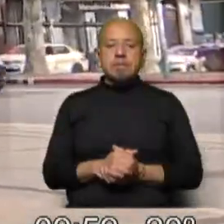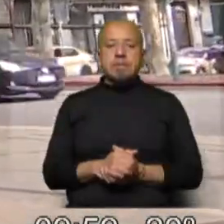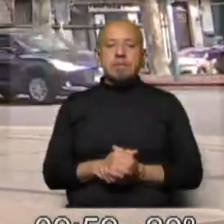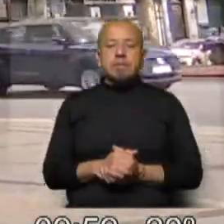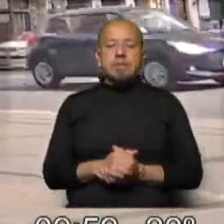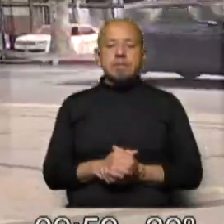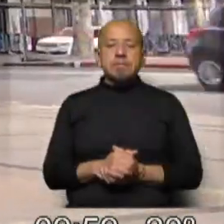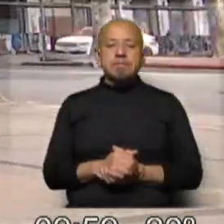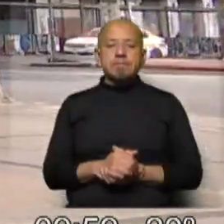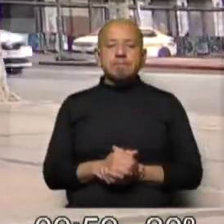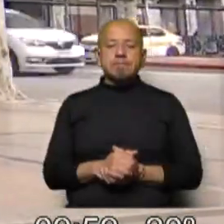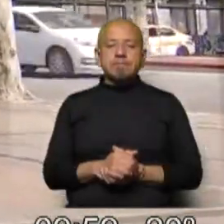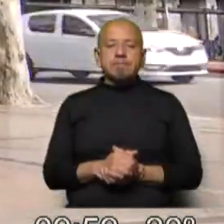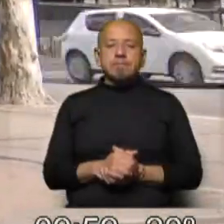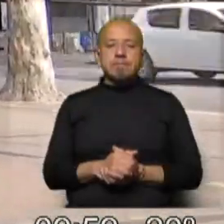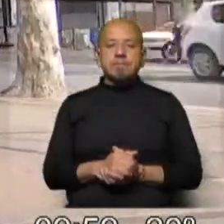Garrón ahí.